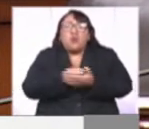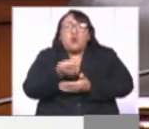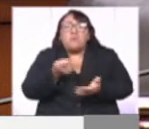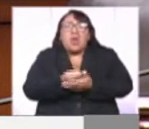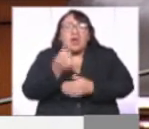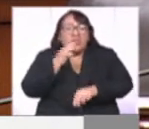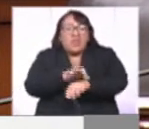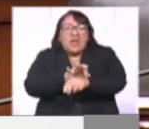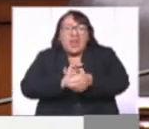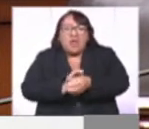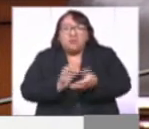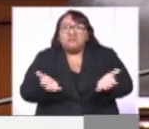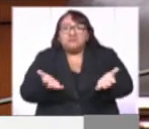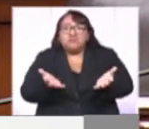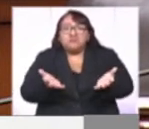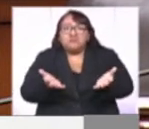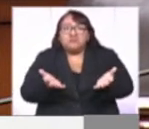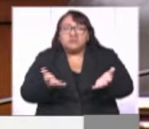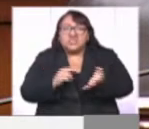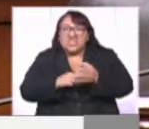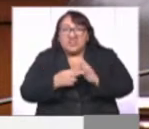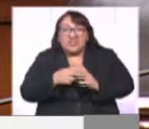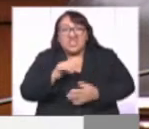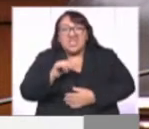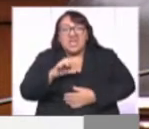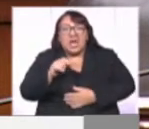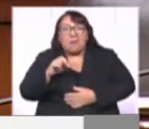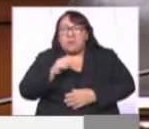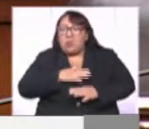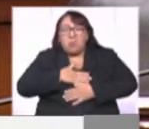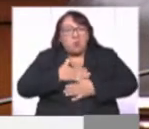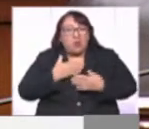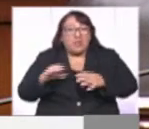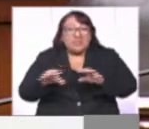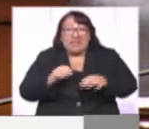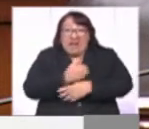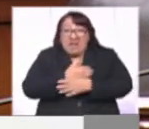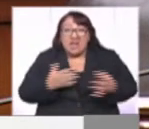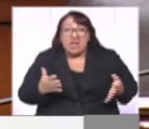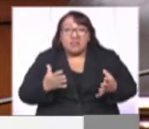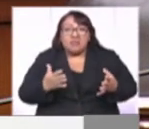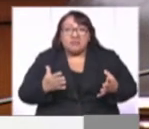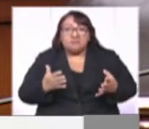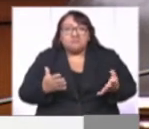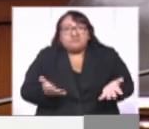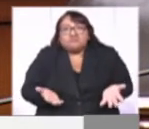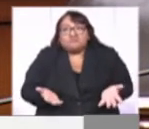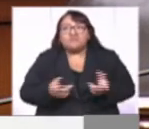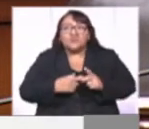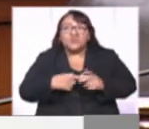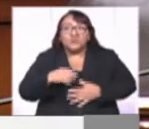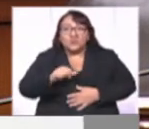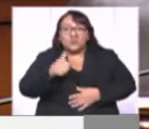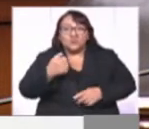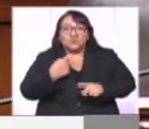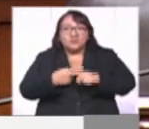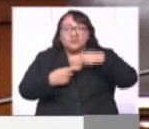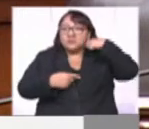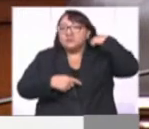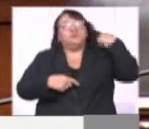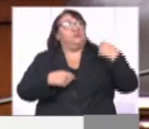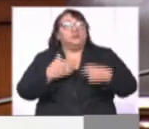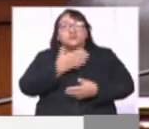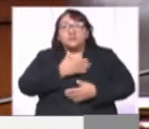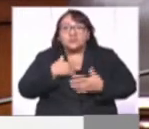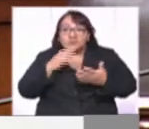obtenido. Si eso no es una incapacidad moral permanente, ¿qué puede ser? Si a otro expresidente se le